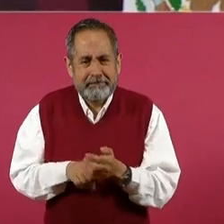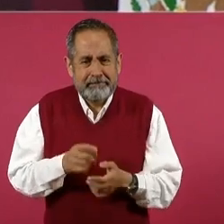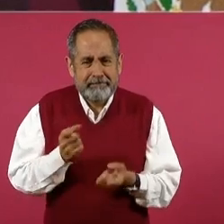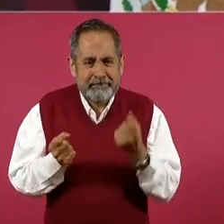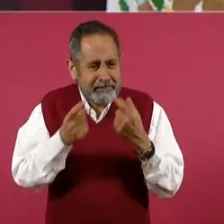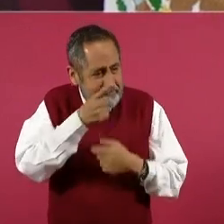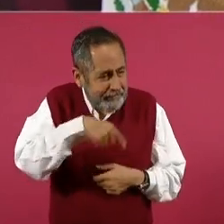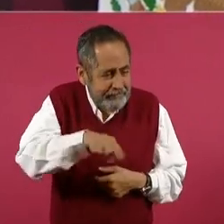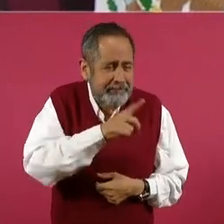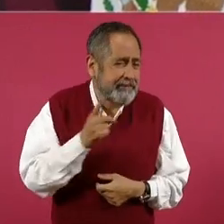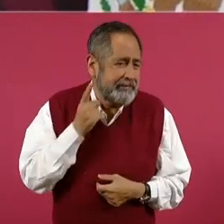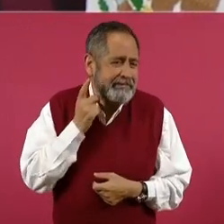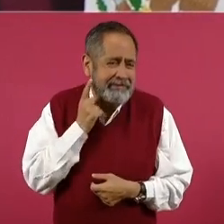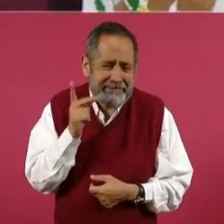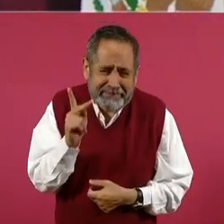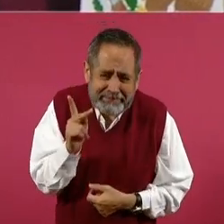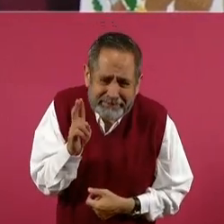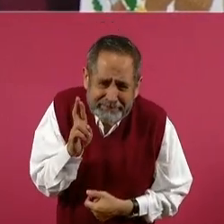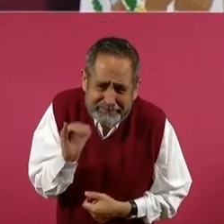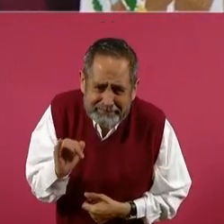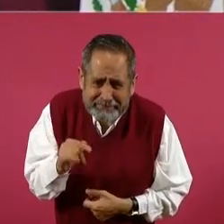diputados del PRI